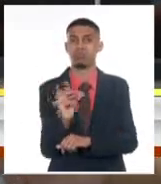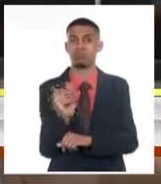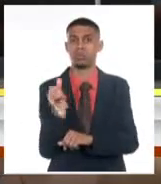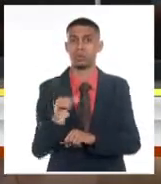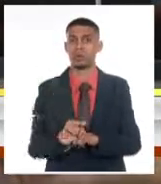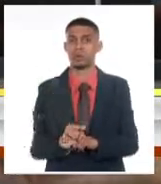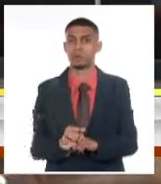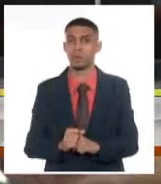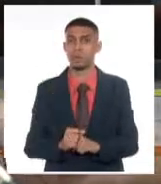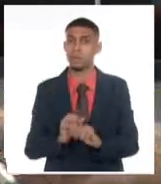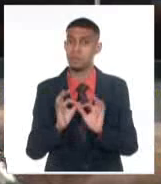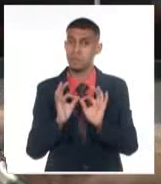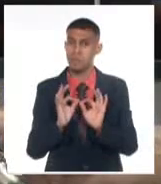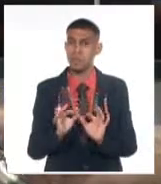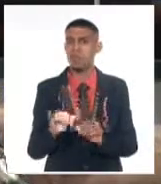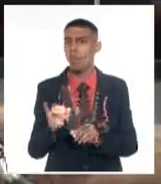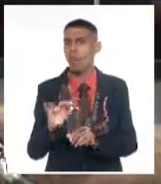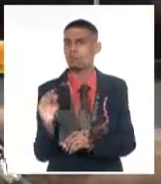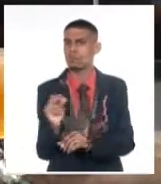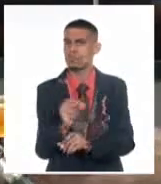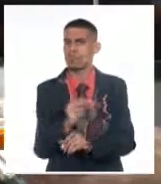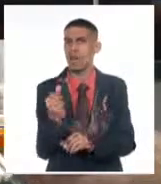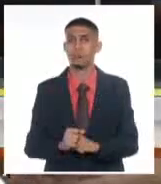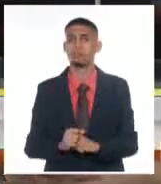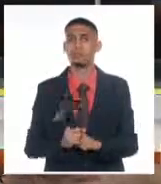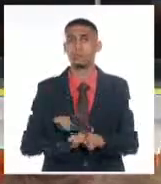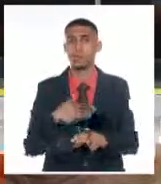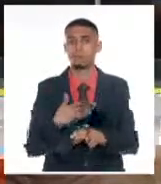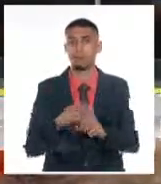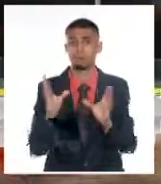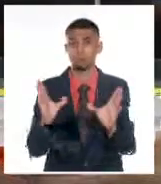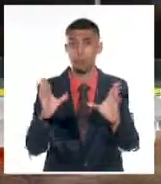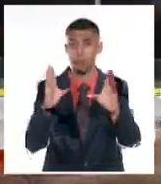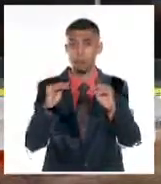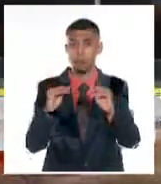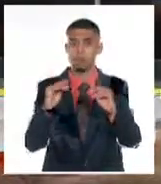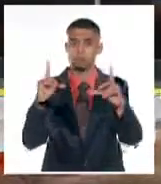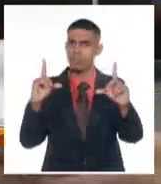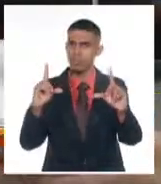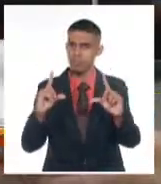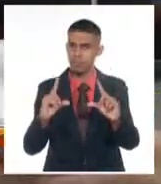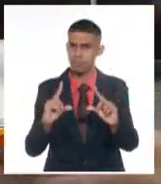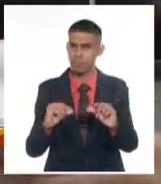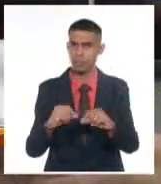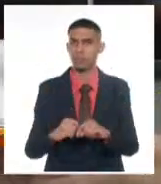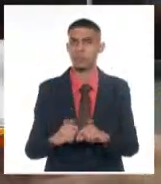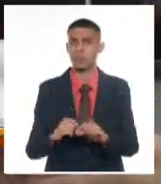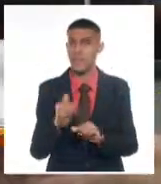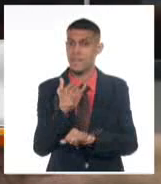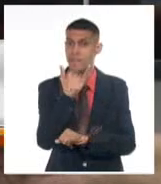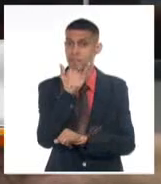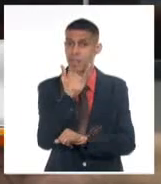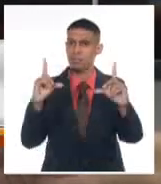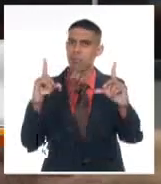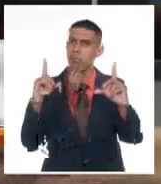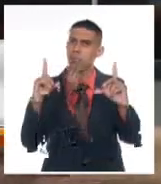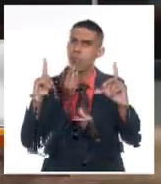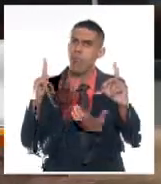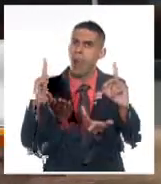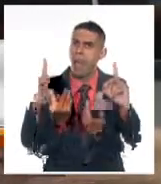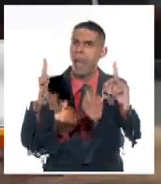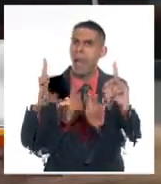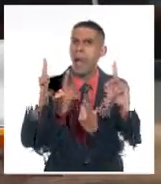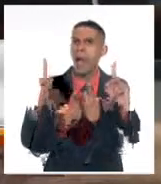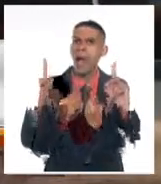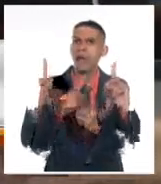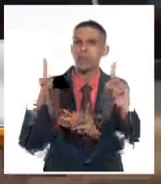a esa misma velocidad tiende a disminuir después que pasa la hora de la máxima demanda, las afectaciones, aunque en magnitud pudieran ser un poquito elevadas, como esta, como